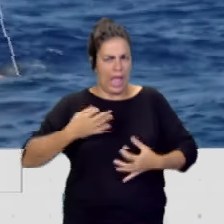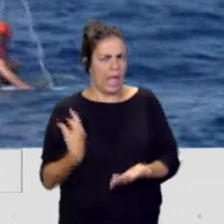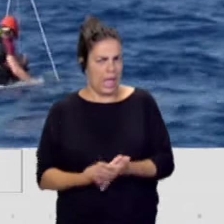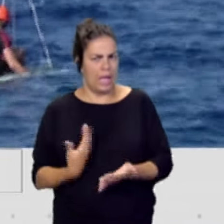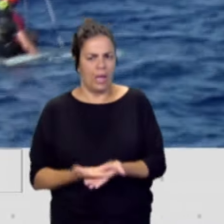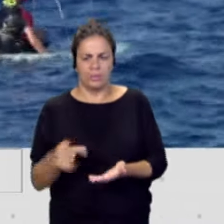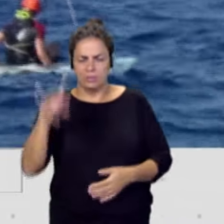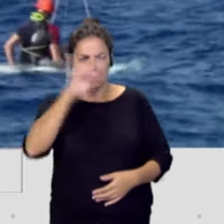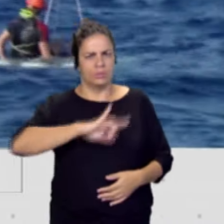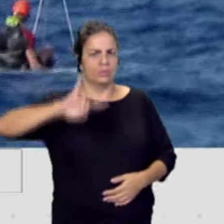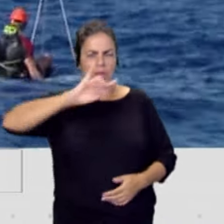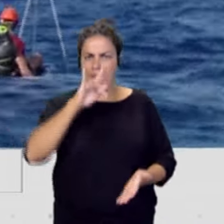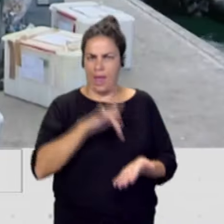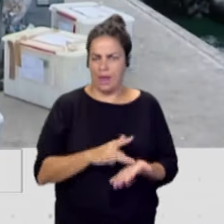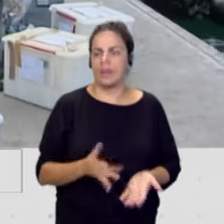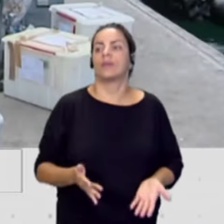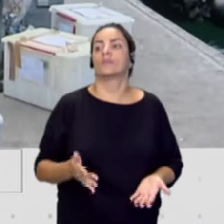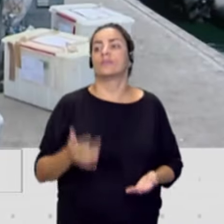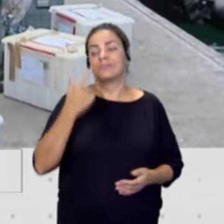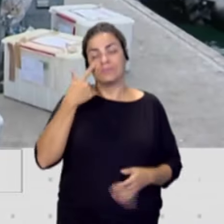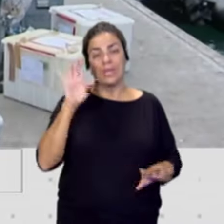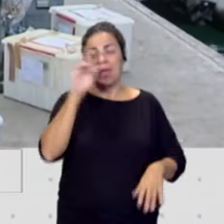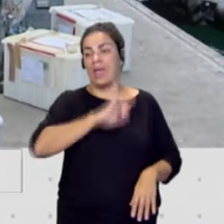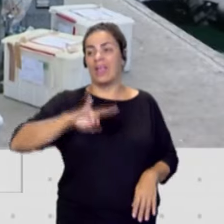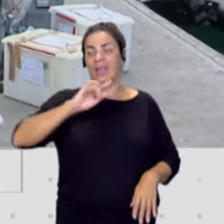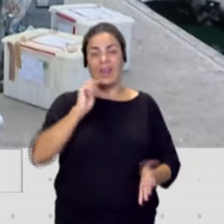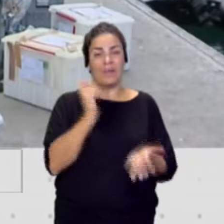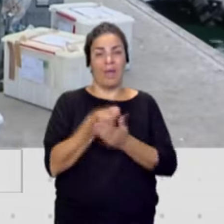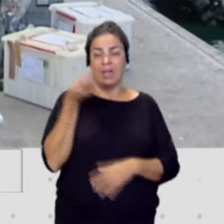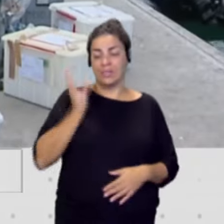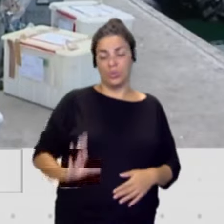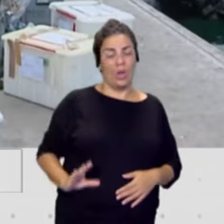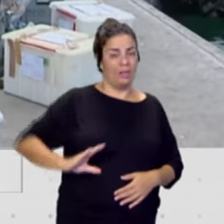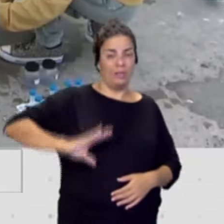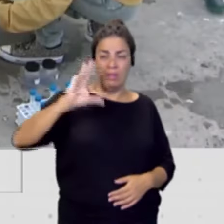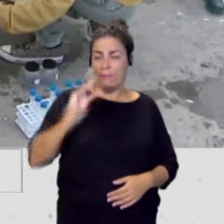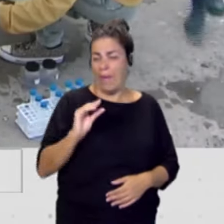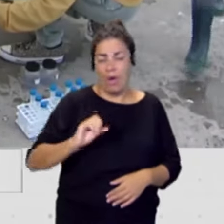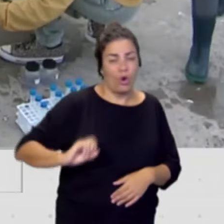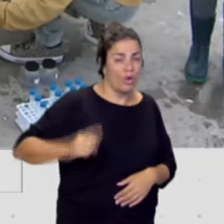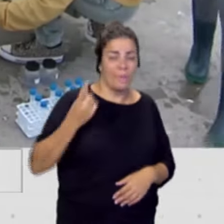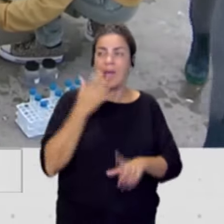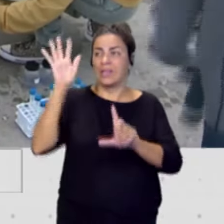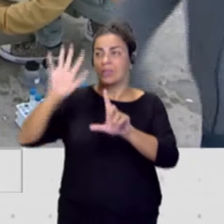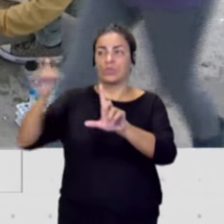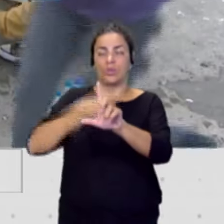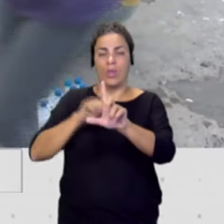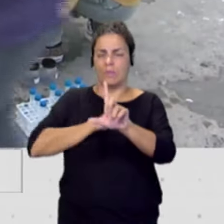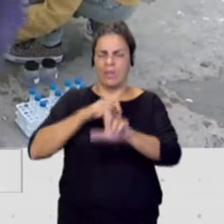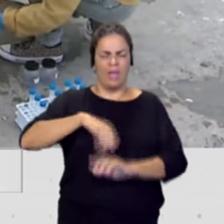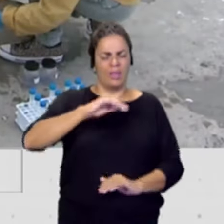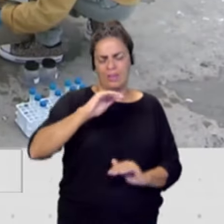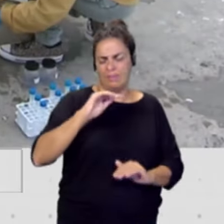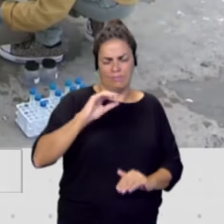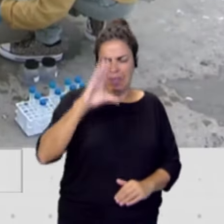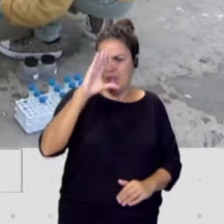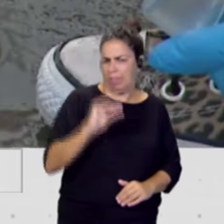aquí en Canarias. Mire, en Canarias se pagan los salarios más bajos de todo el Estado español. Por un lado.